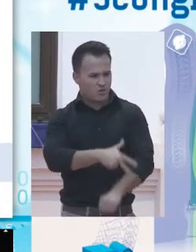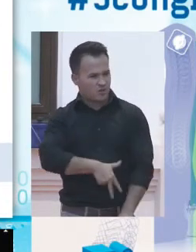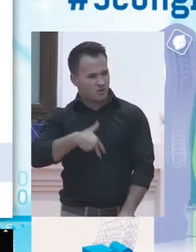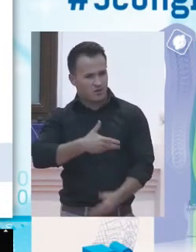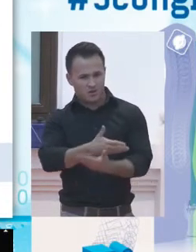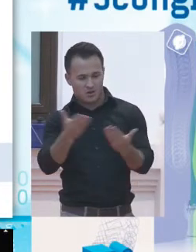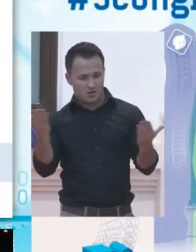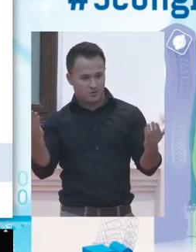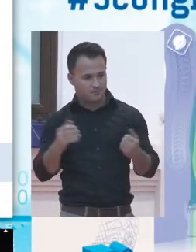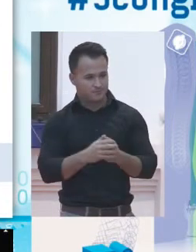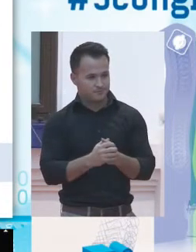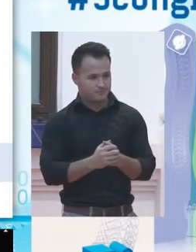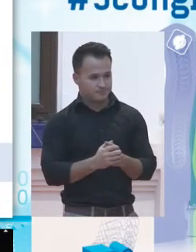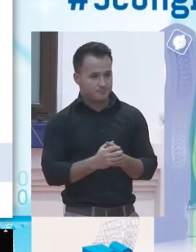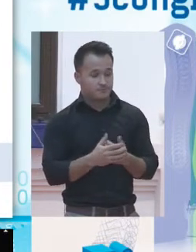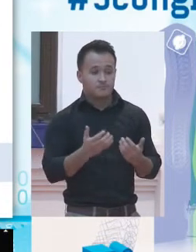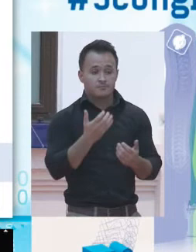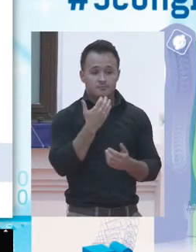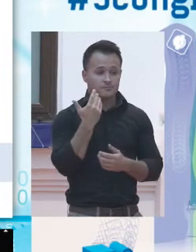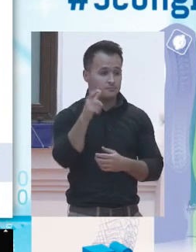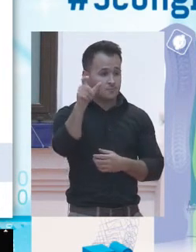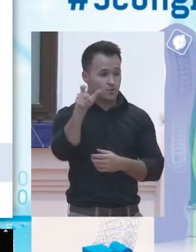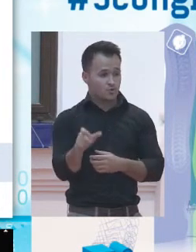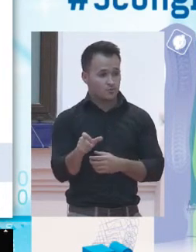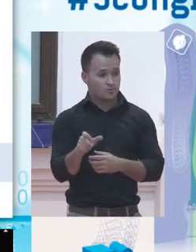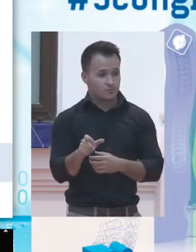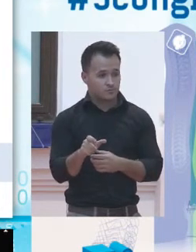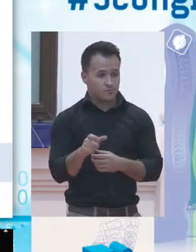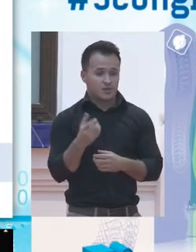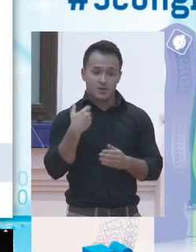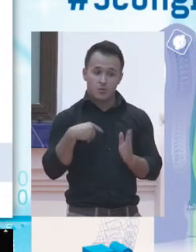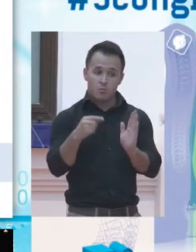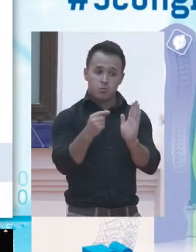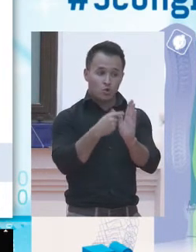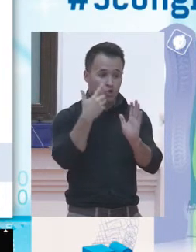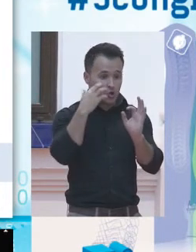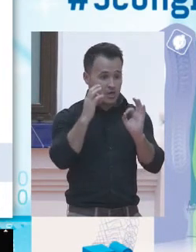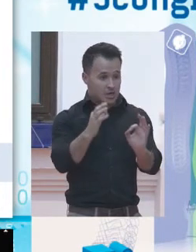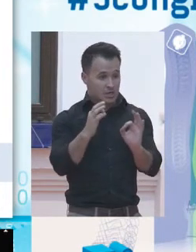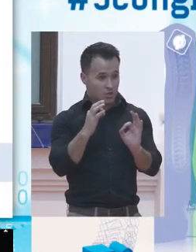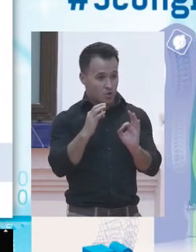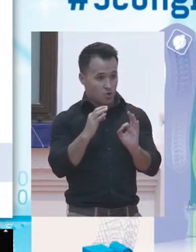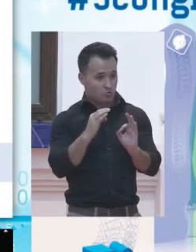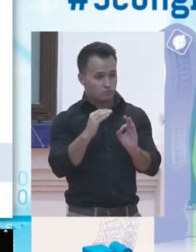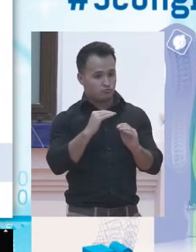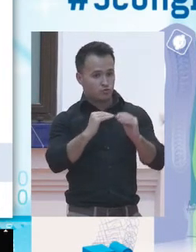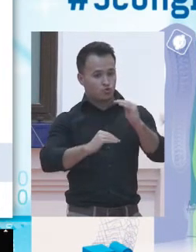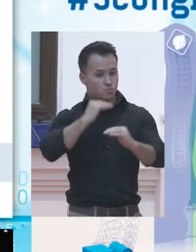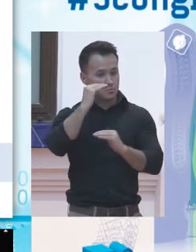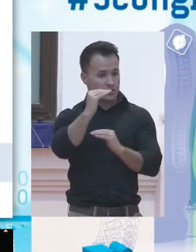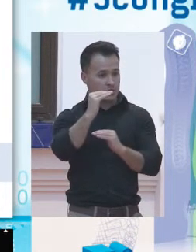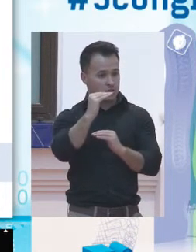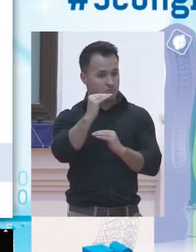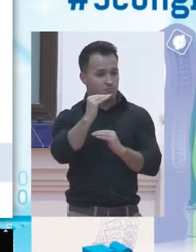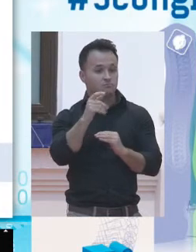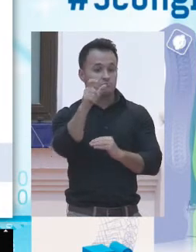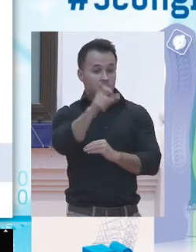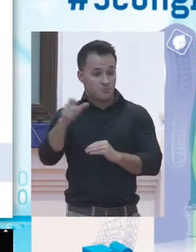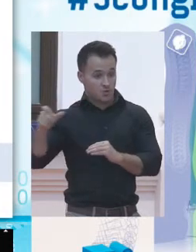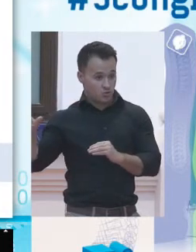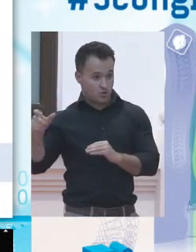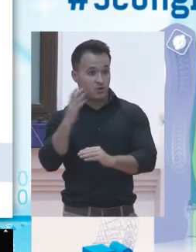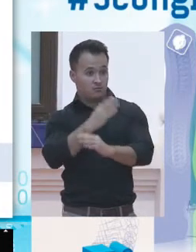empresa. Cuando conseguimos pasar un punto crítico de introducción de datos, no solamente se benefician las personas que tienen